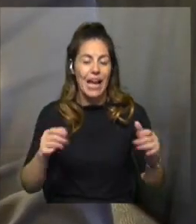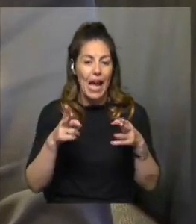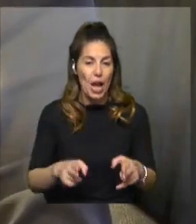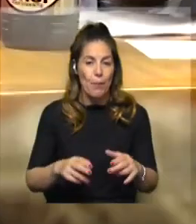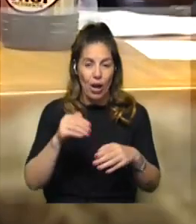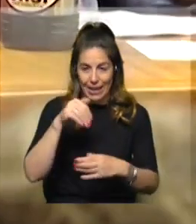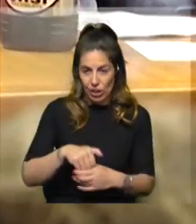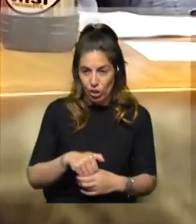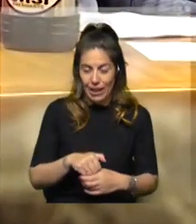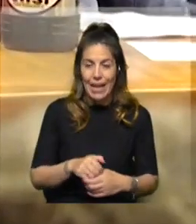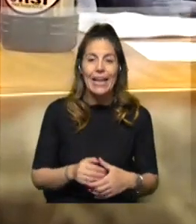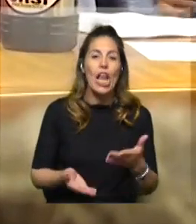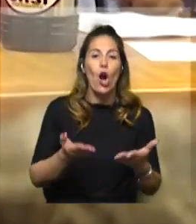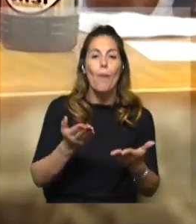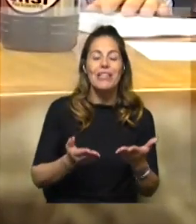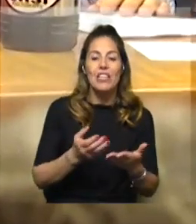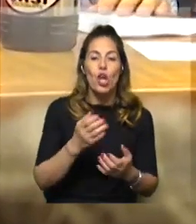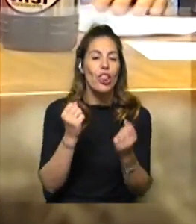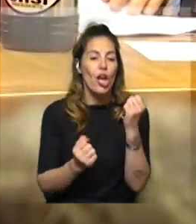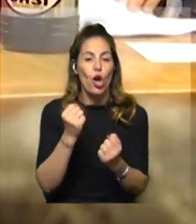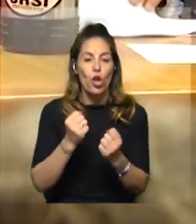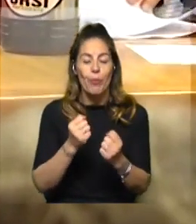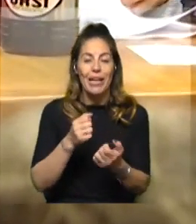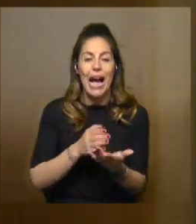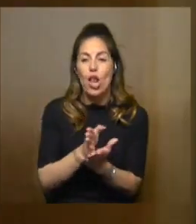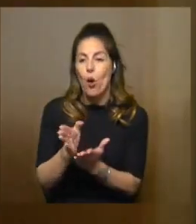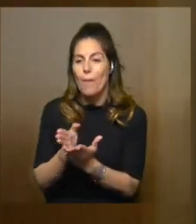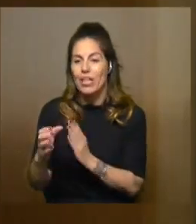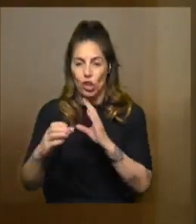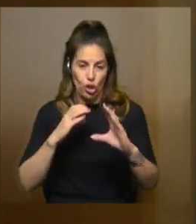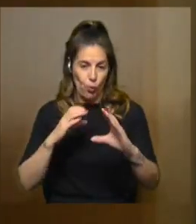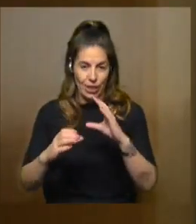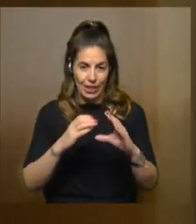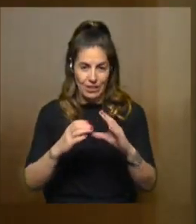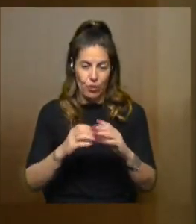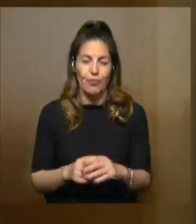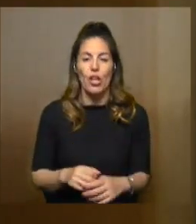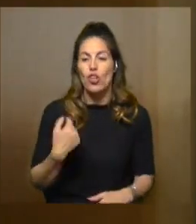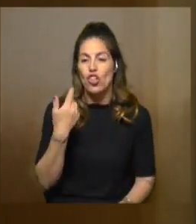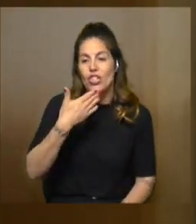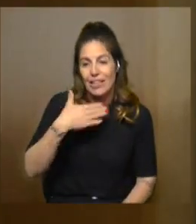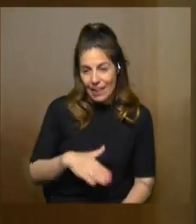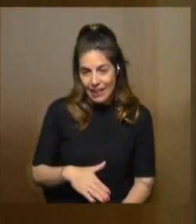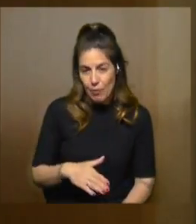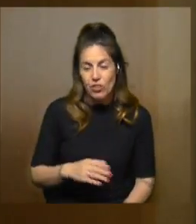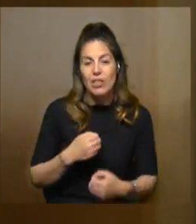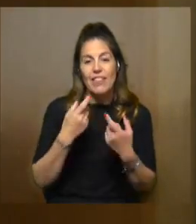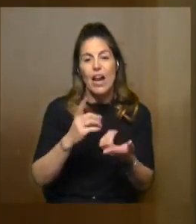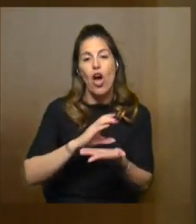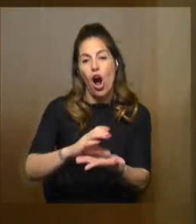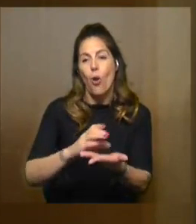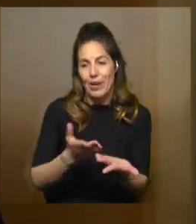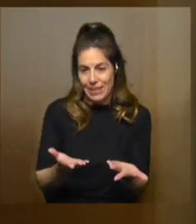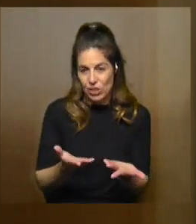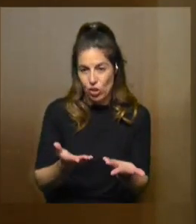eventual compensación económica a los medios de comunicación. Nosotros entendemos que se tiene que ir hacia una compensación y en todo